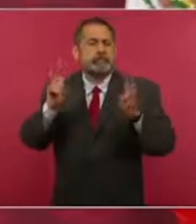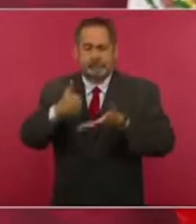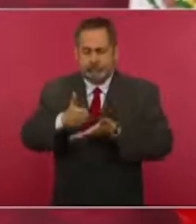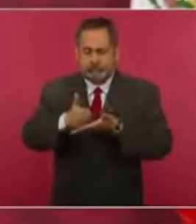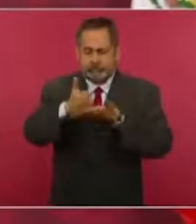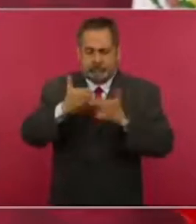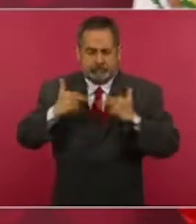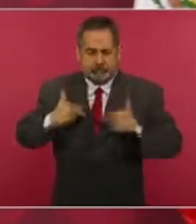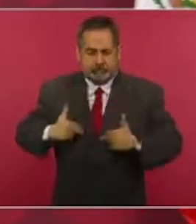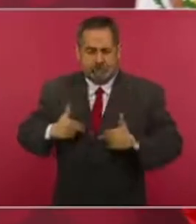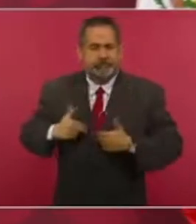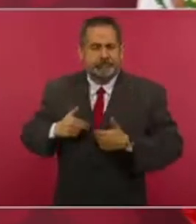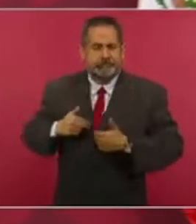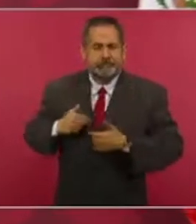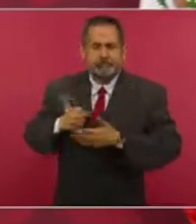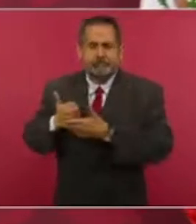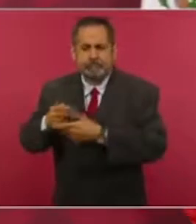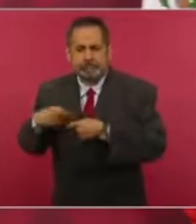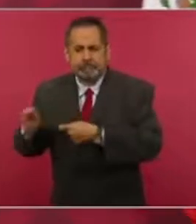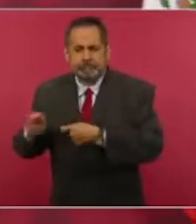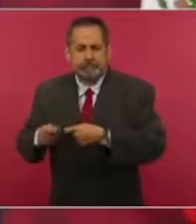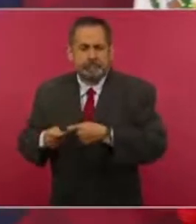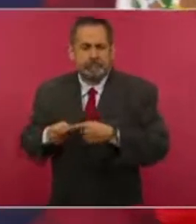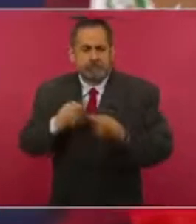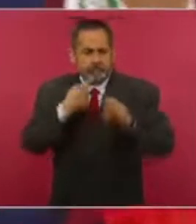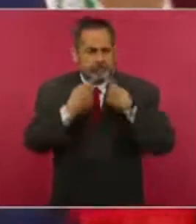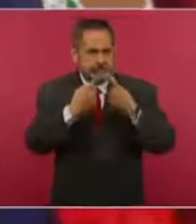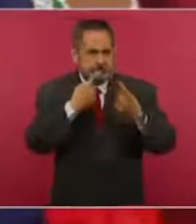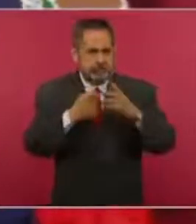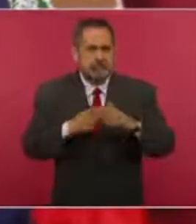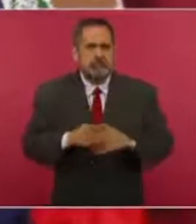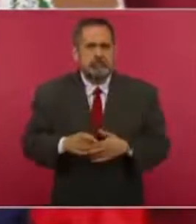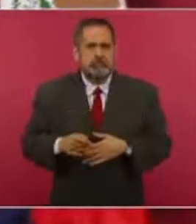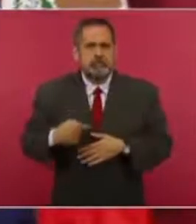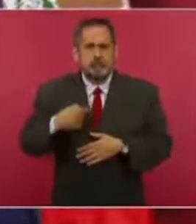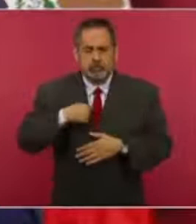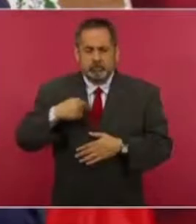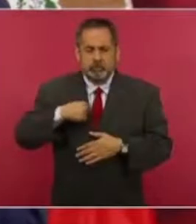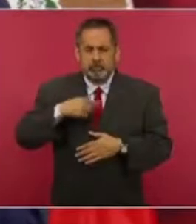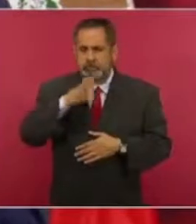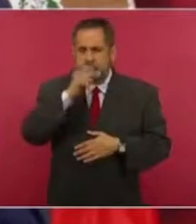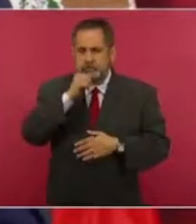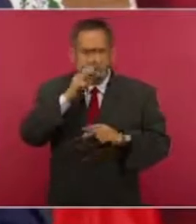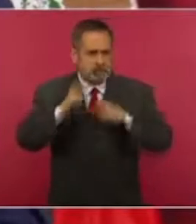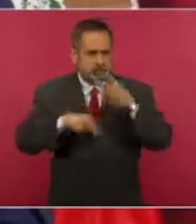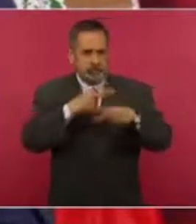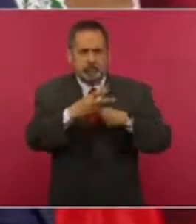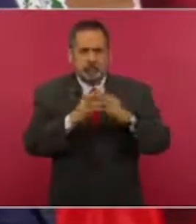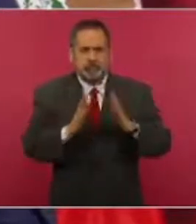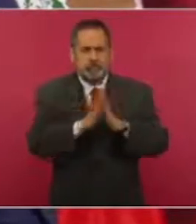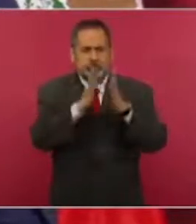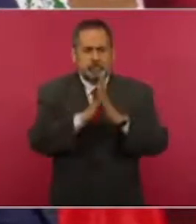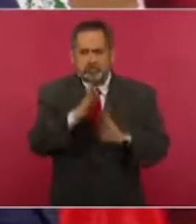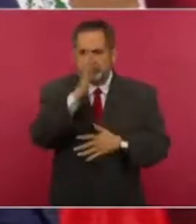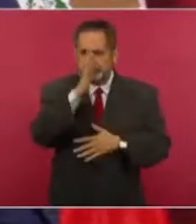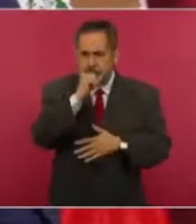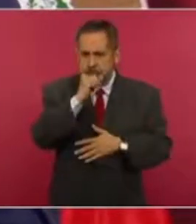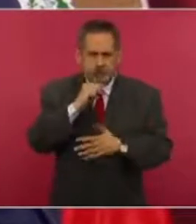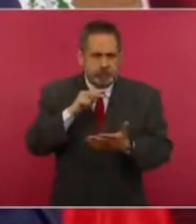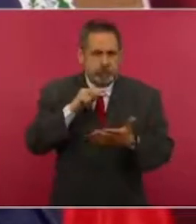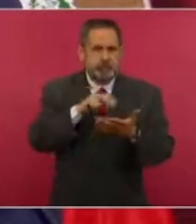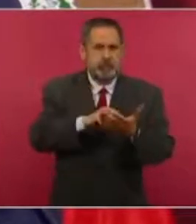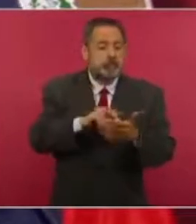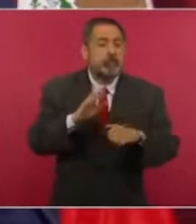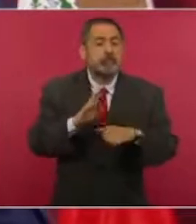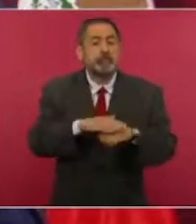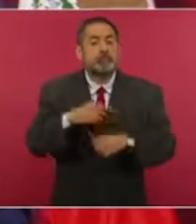Sobre eso tratamos. Le comenté que no iba yo a poder participar porque voy